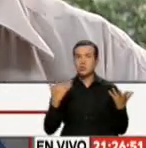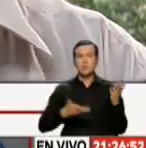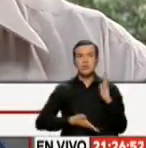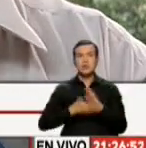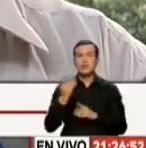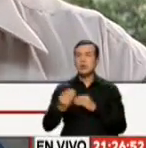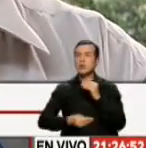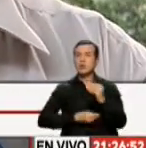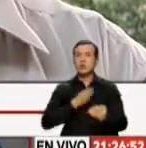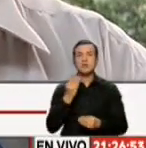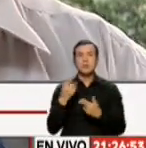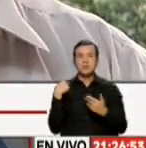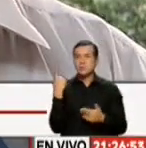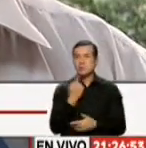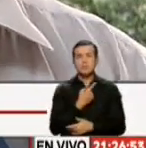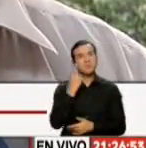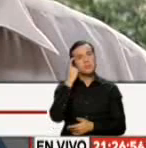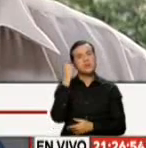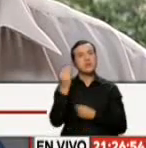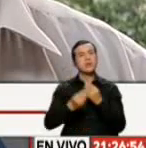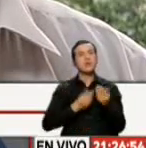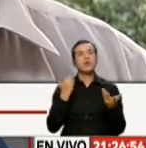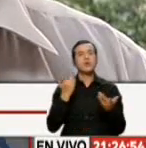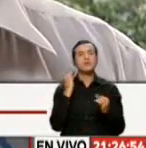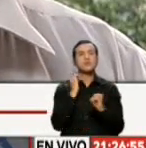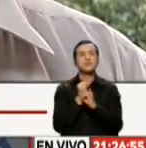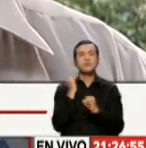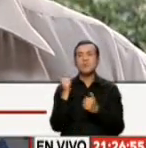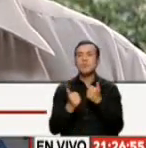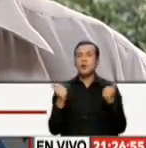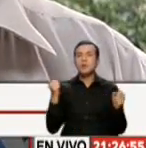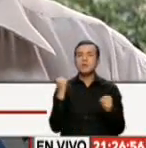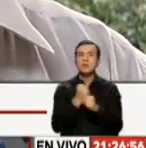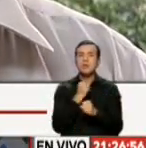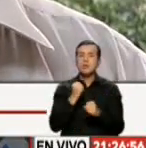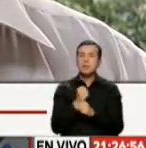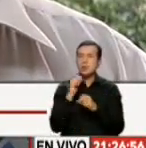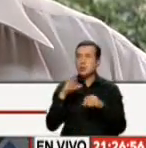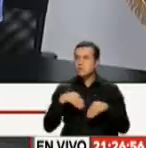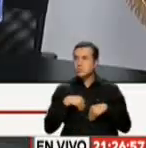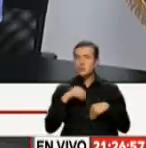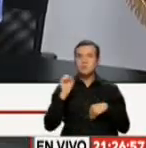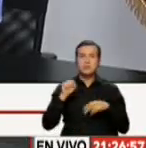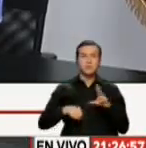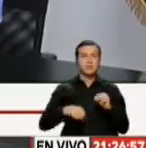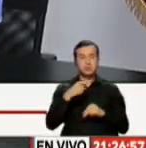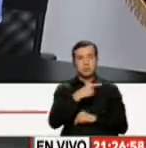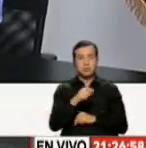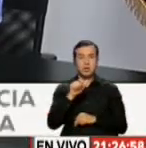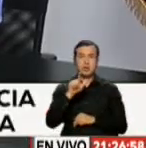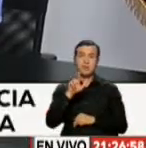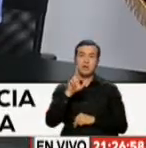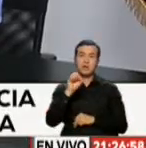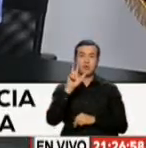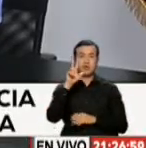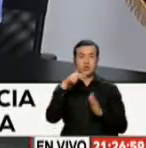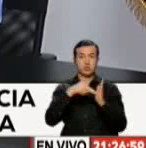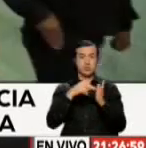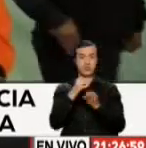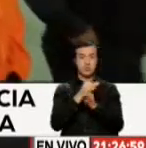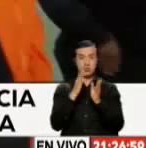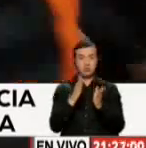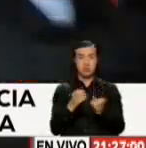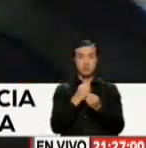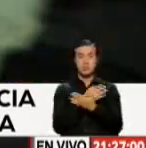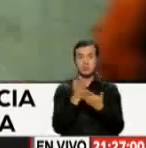recurrir. Nosotros queremos que nos digan a qué entidad vamos, si nos reciben o no nos reciben. Según Alvarado, son al menos 3.000 funcionarios, de